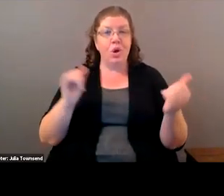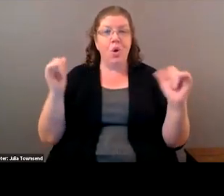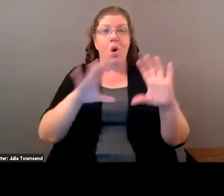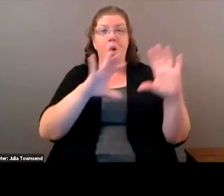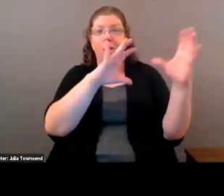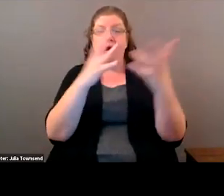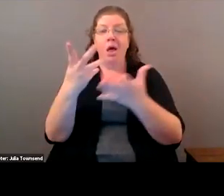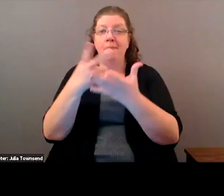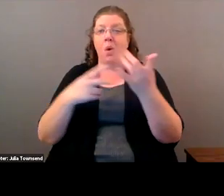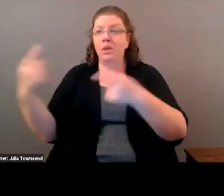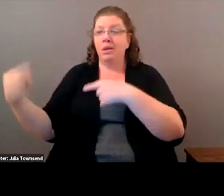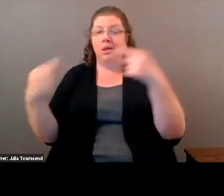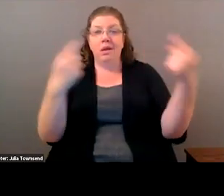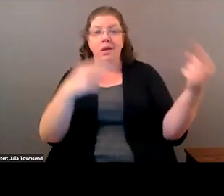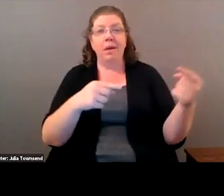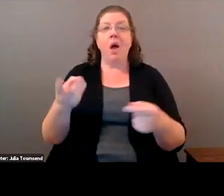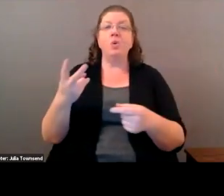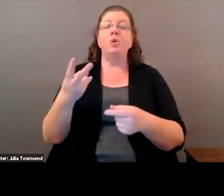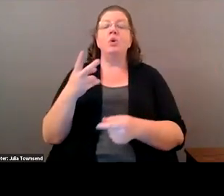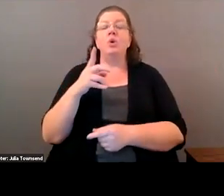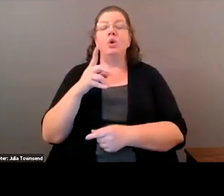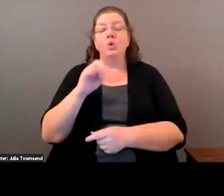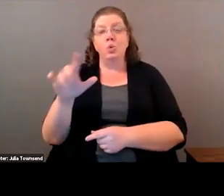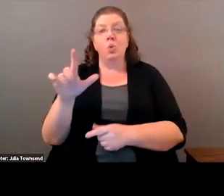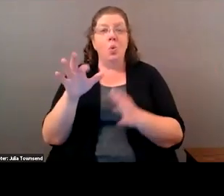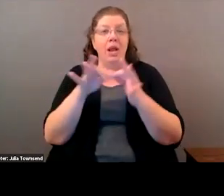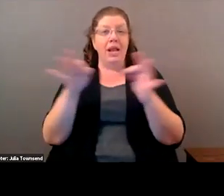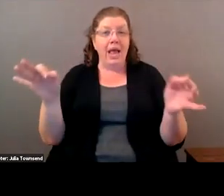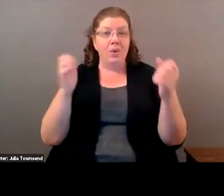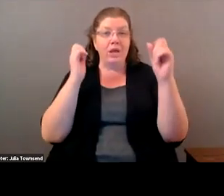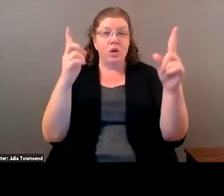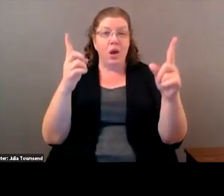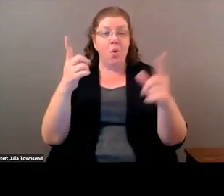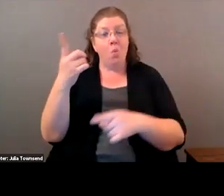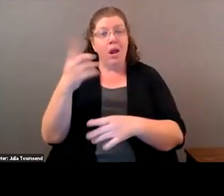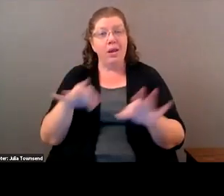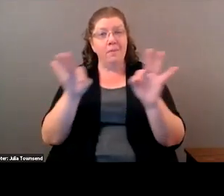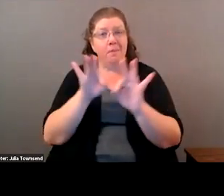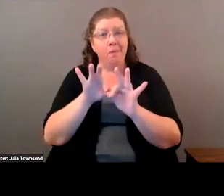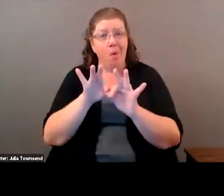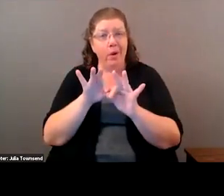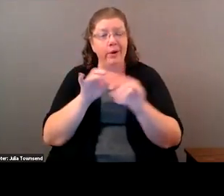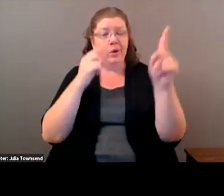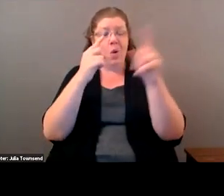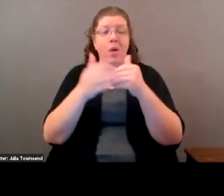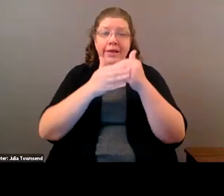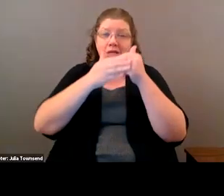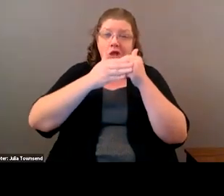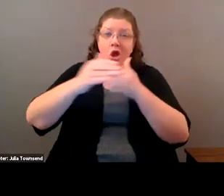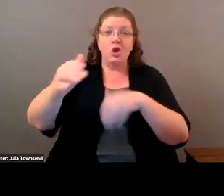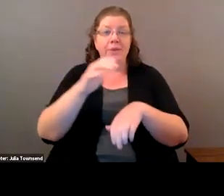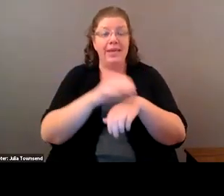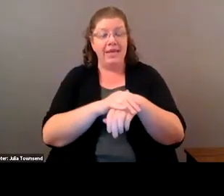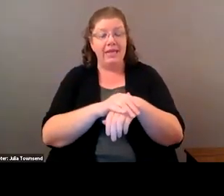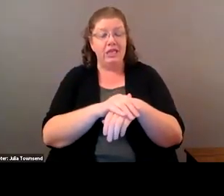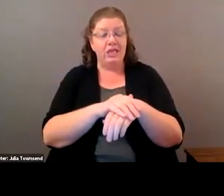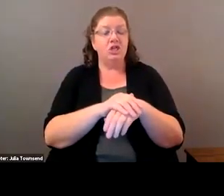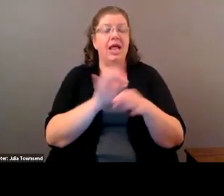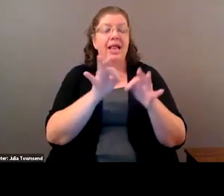que todas las partes en ambos lados sobre la doble inmersión lingüística están de acuerdo en que una meta importante es que